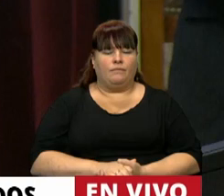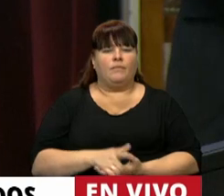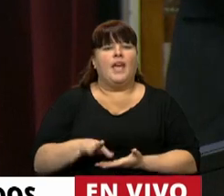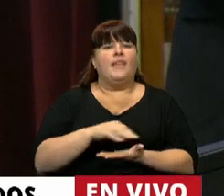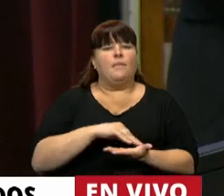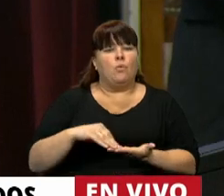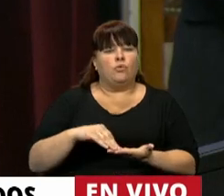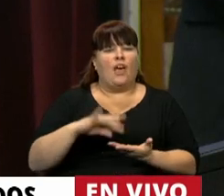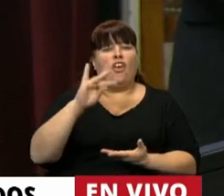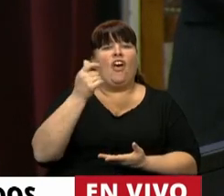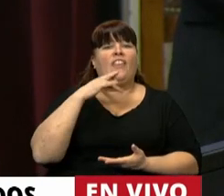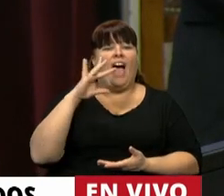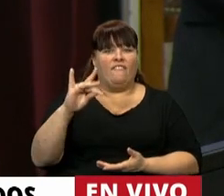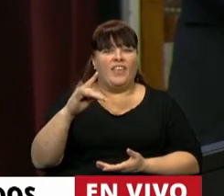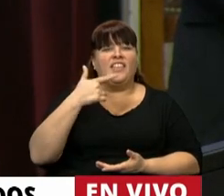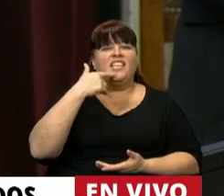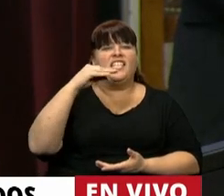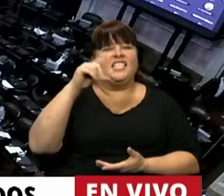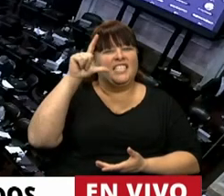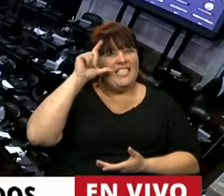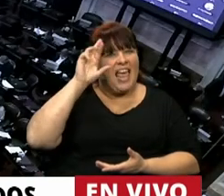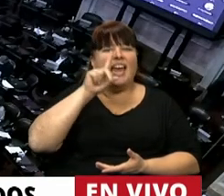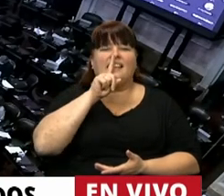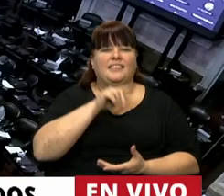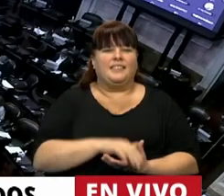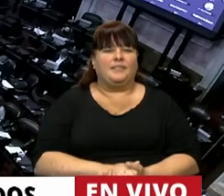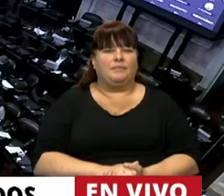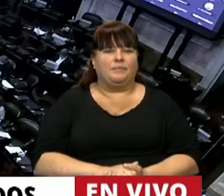diputado david pablos le eres